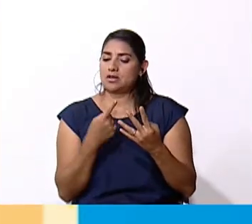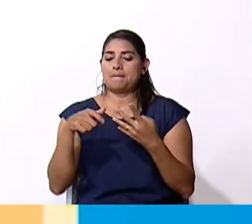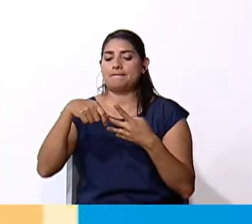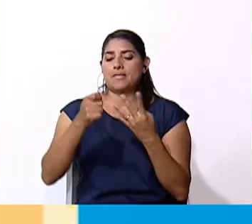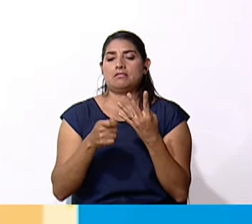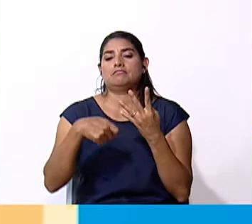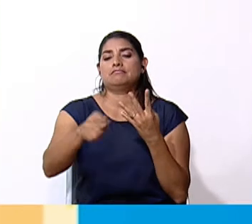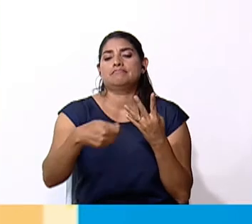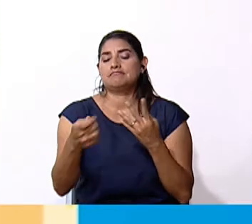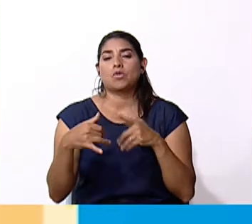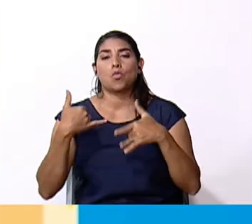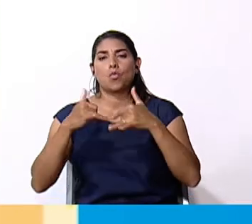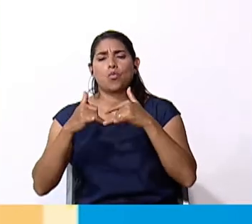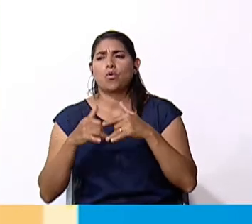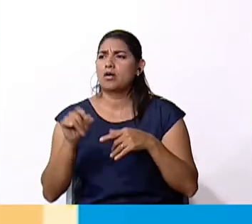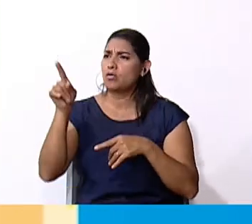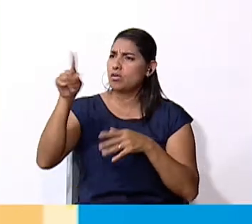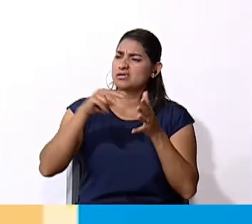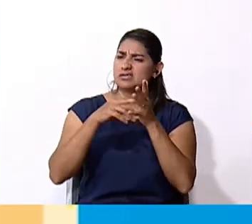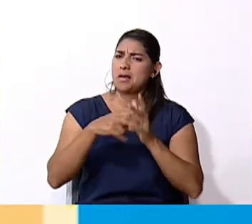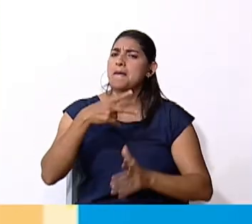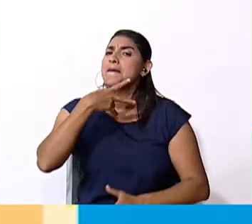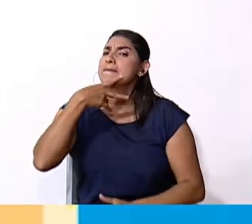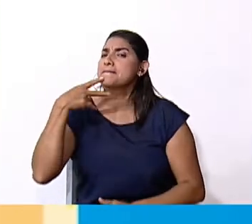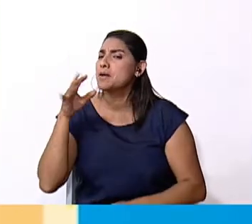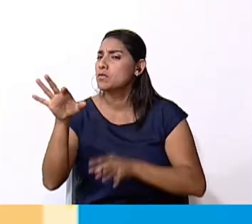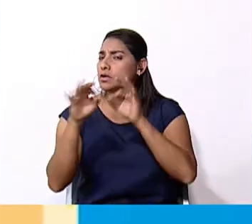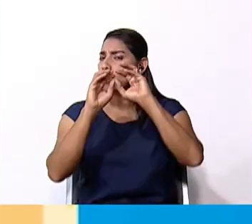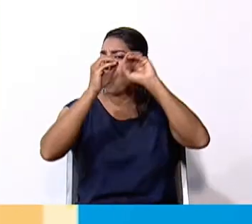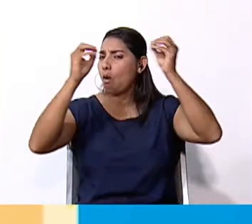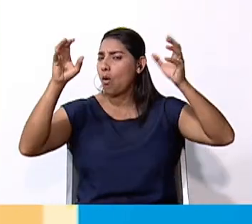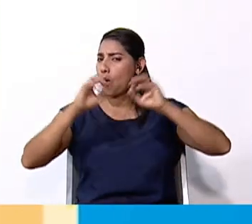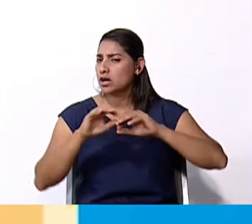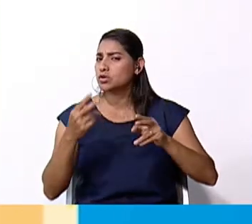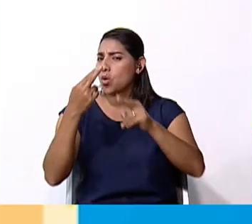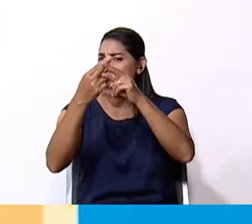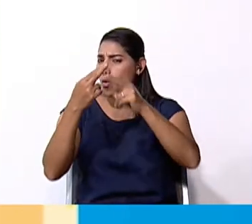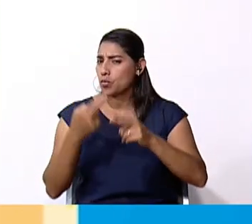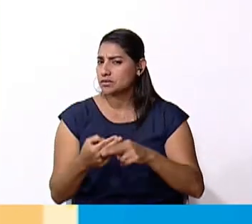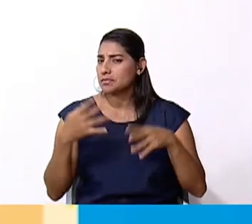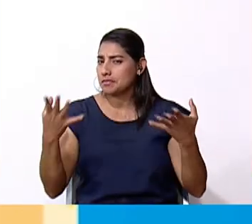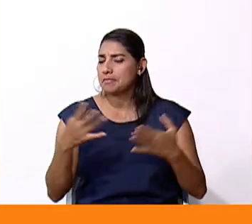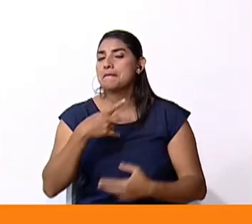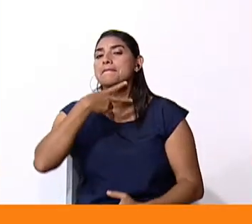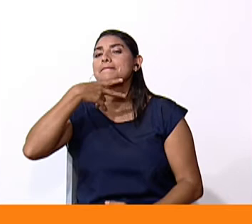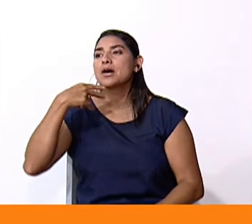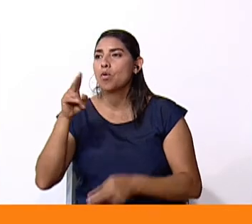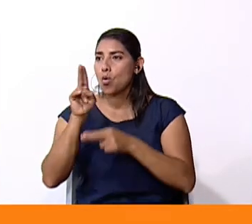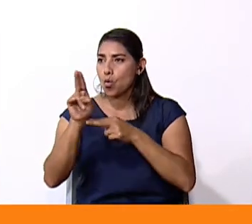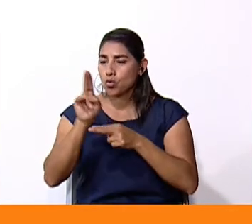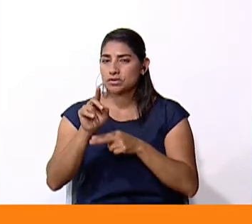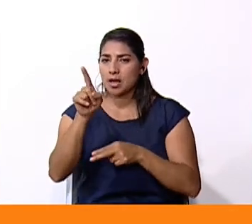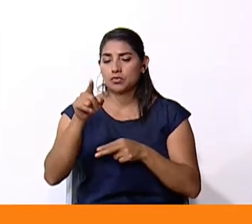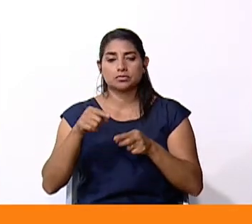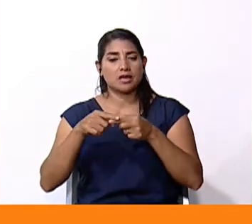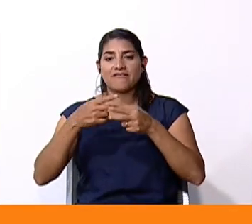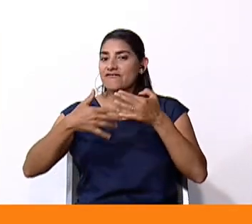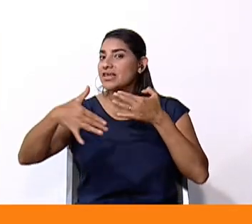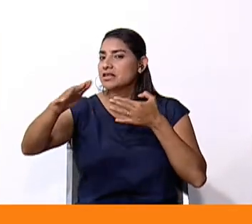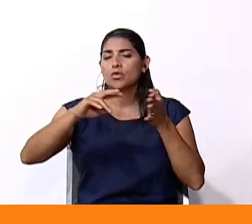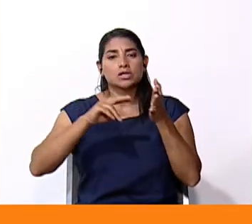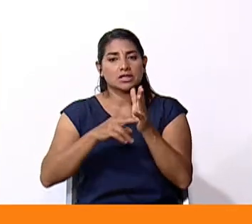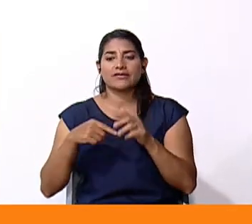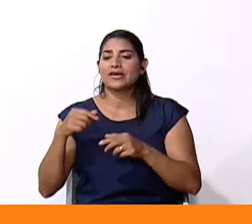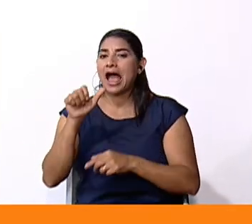Ahora quiero que me digan el nombre de esos verbos que encontraron en las oraciones. Para nombrar el verbo usamos su infinitivo. Los